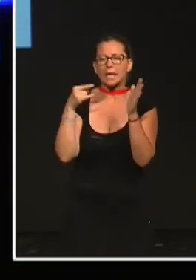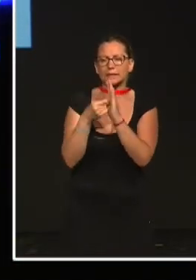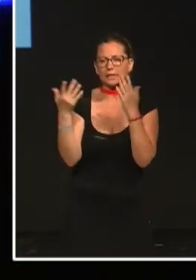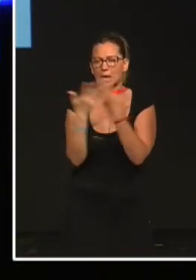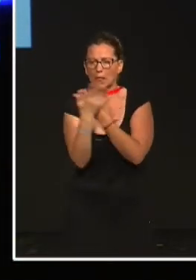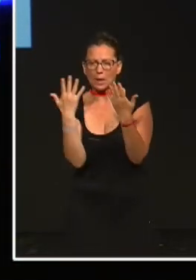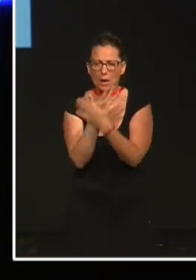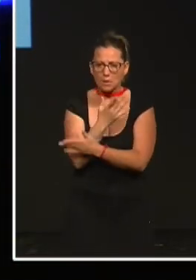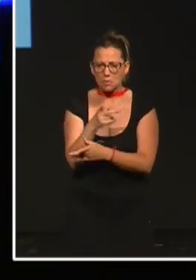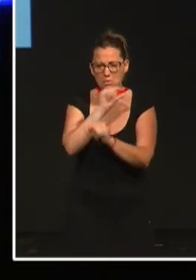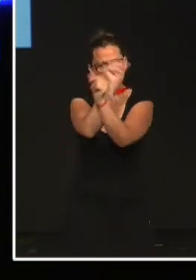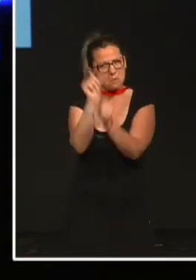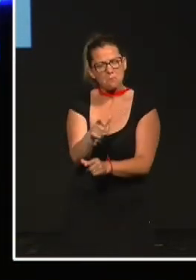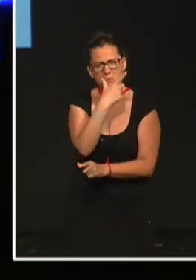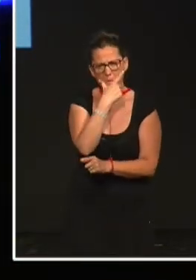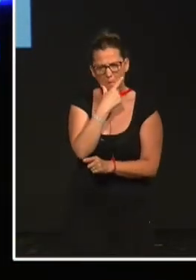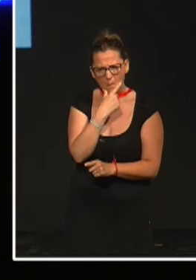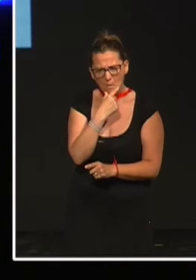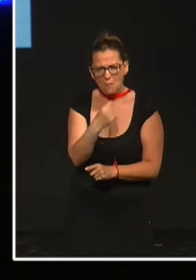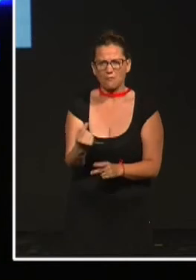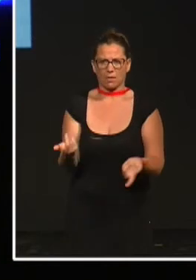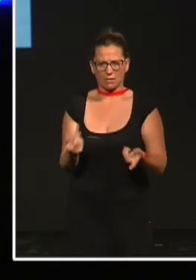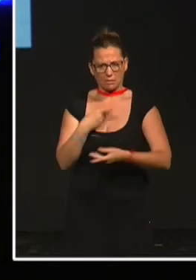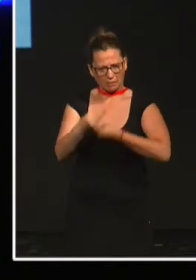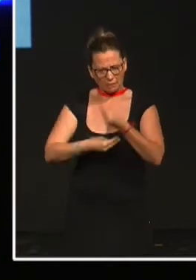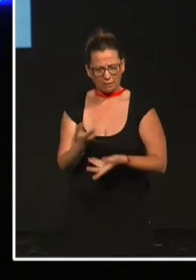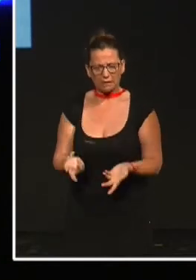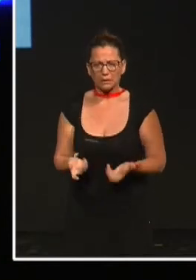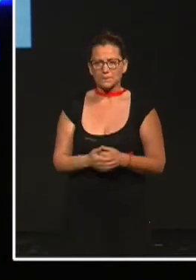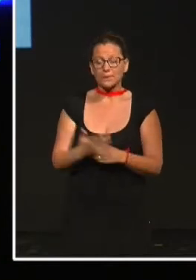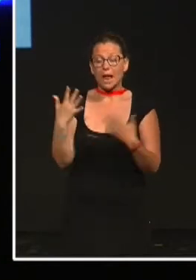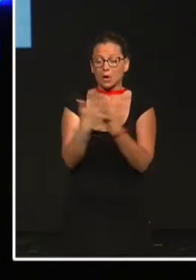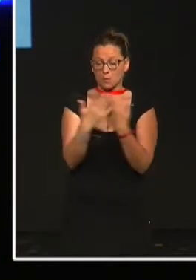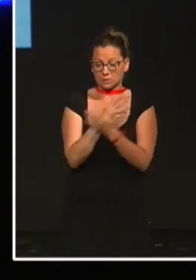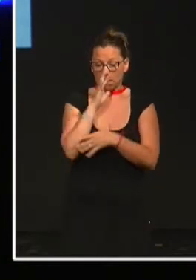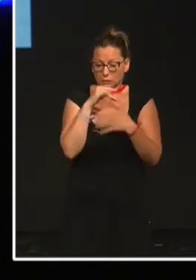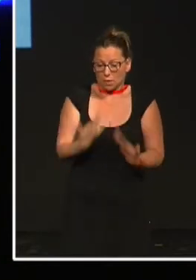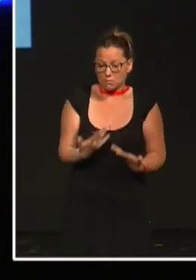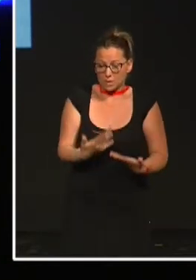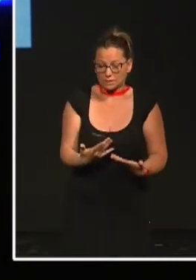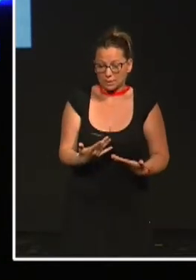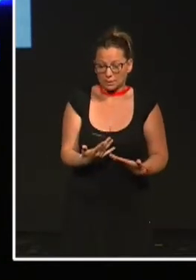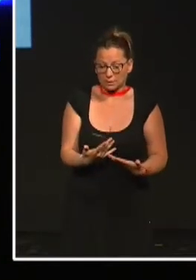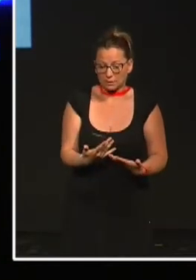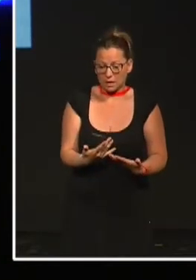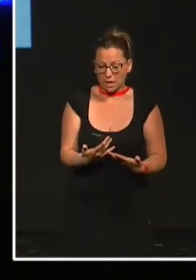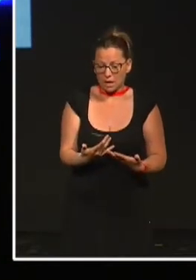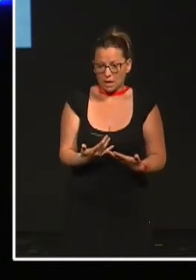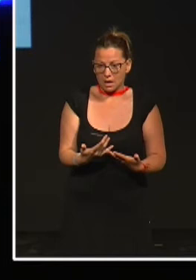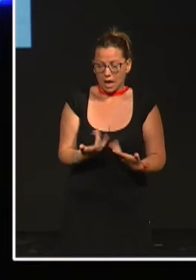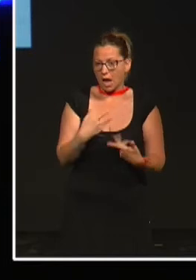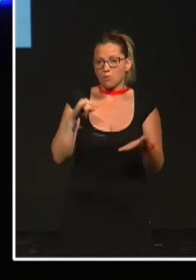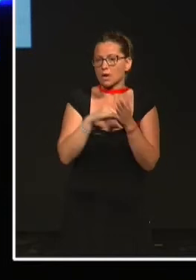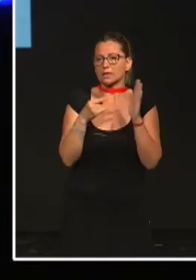fácil de reproducir. El compostaje, hoy en día, es una disciplina en